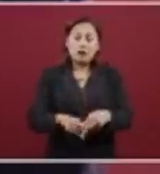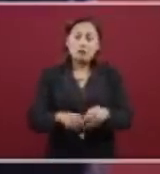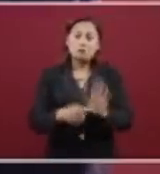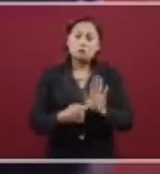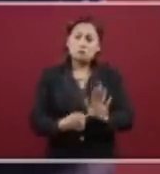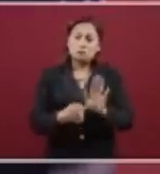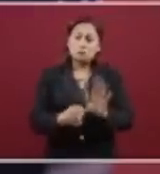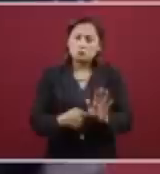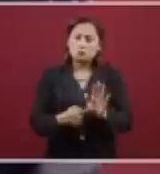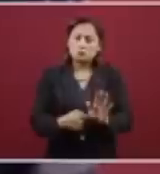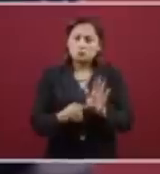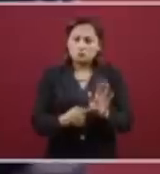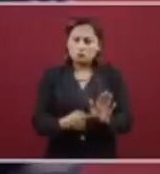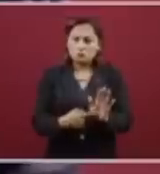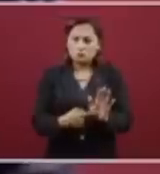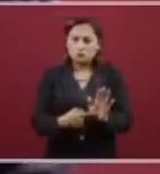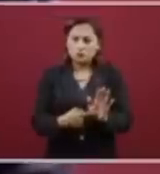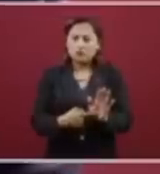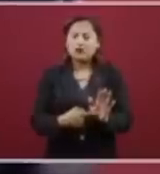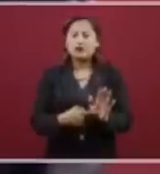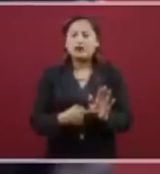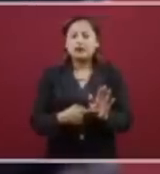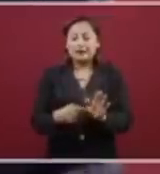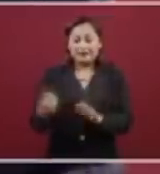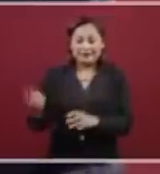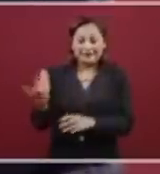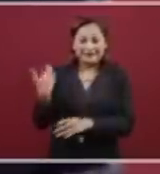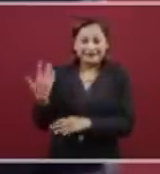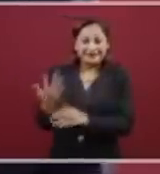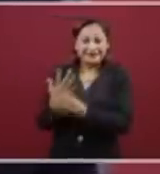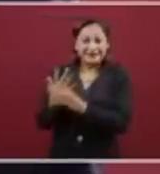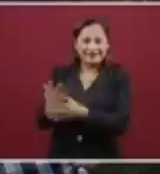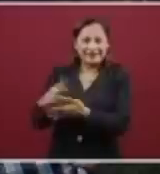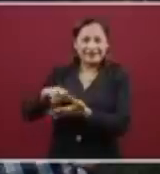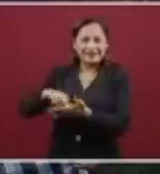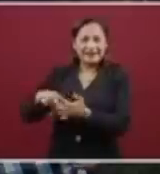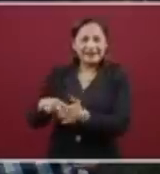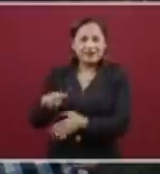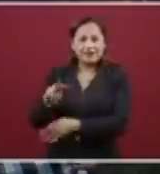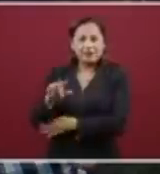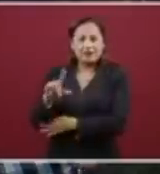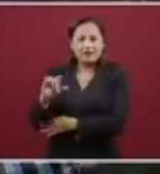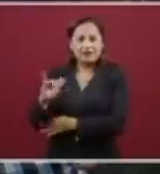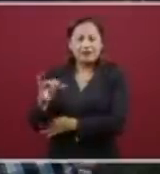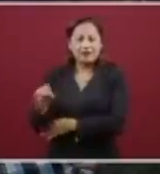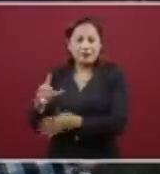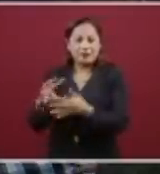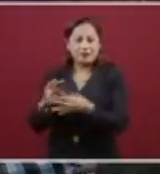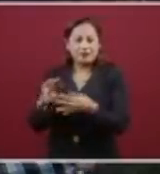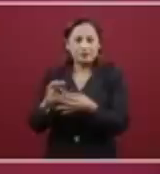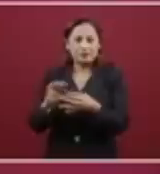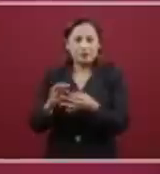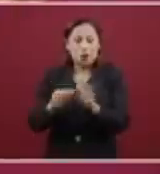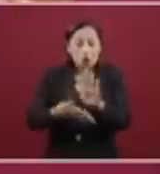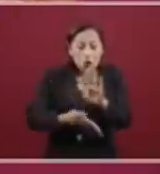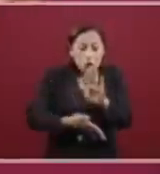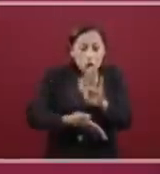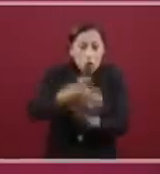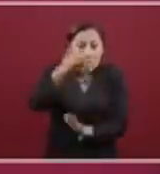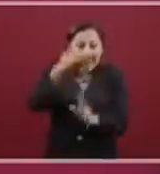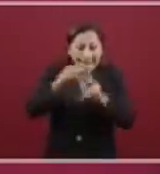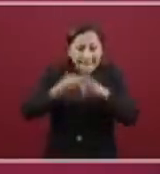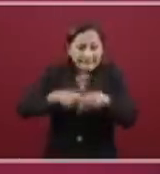vallejo la construcción comienza en junio una vez que tengamos